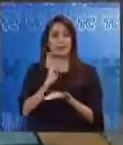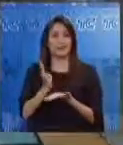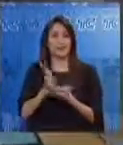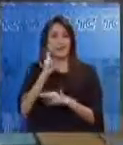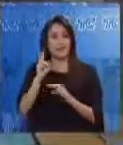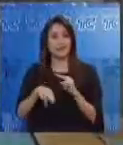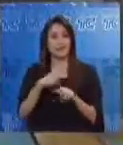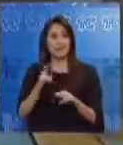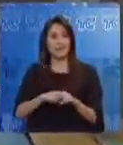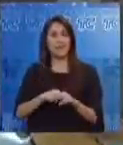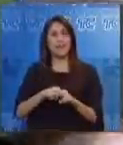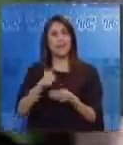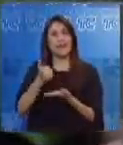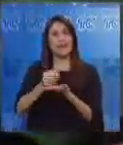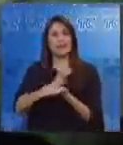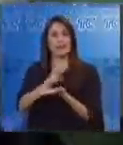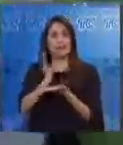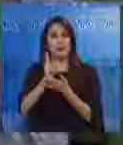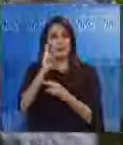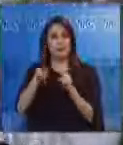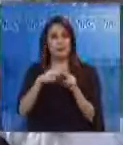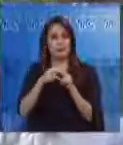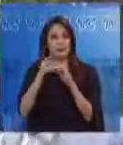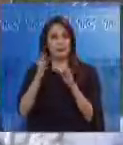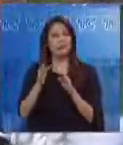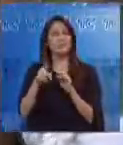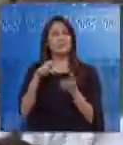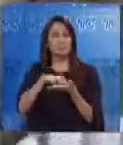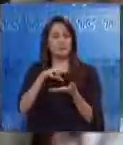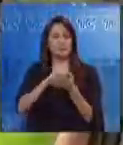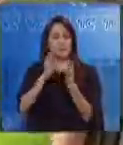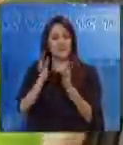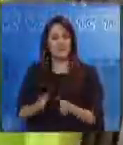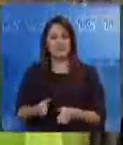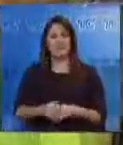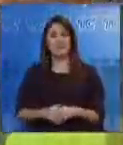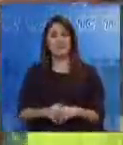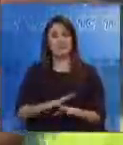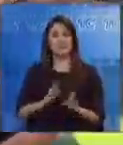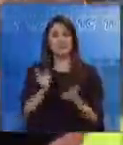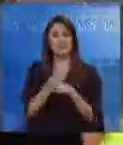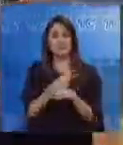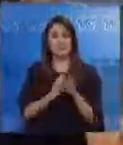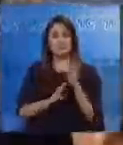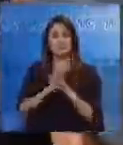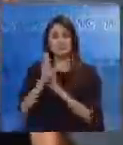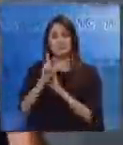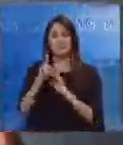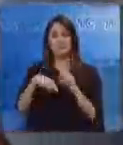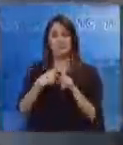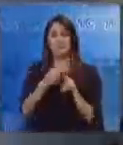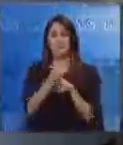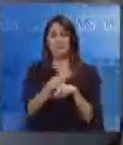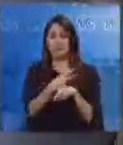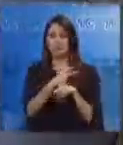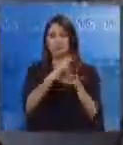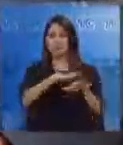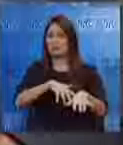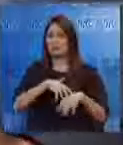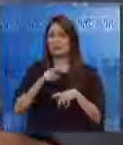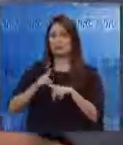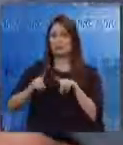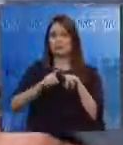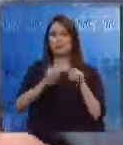asambleístas provinciales créditos de emprendimiento turístico aumento de la productividad nuevas cadenas productivas y agroindustrias